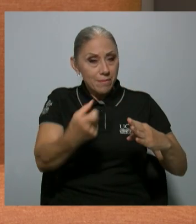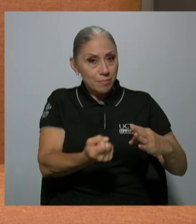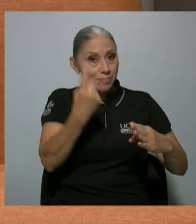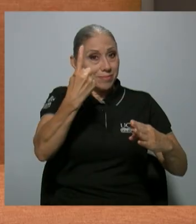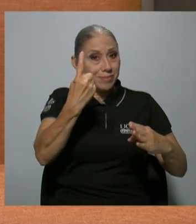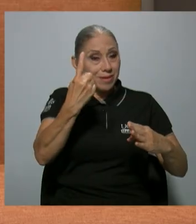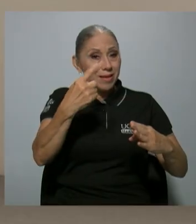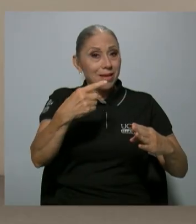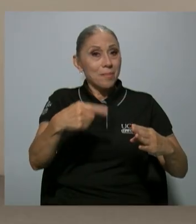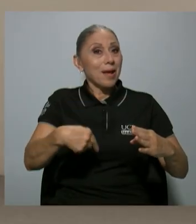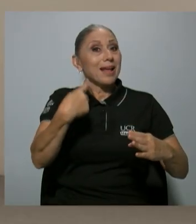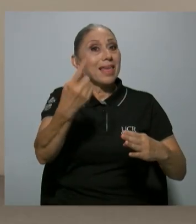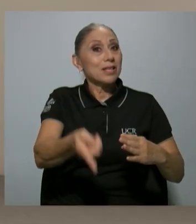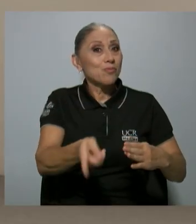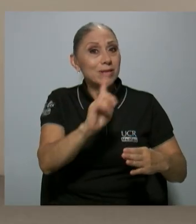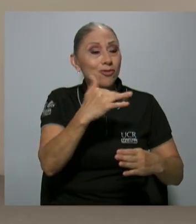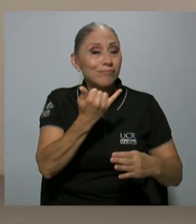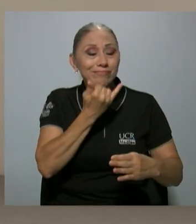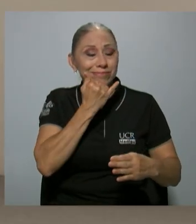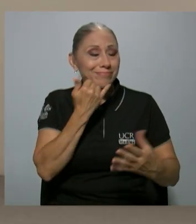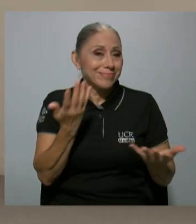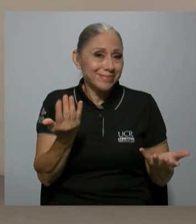vayan a dar a tolillo con el dedo.